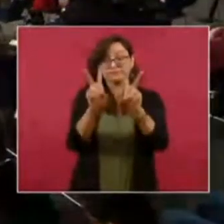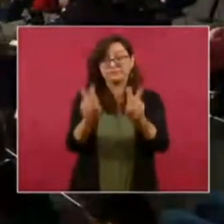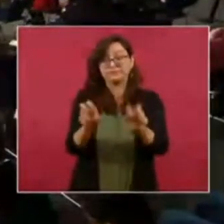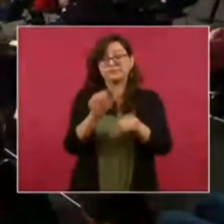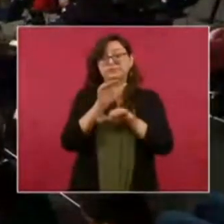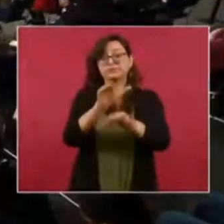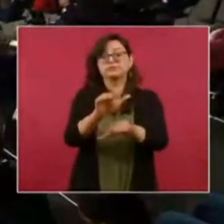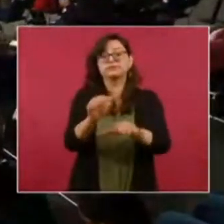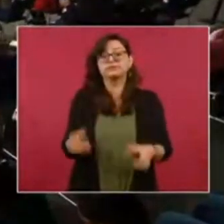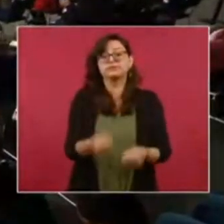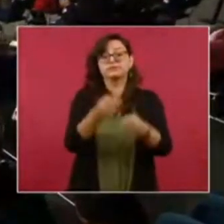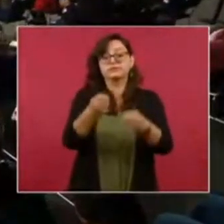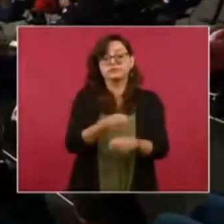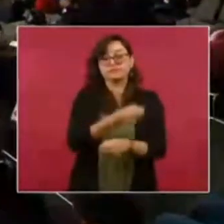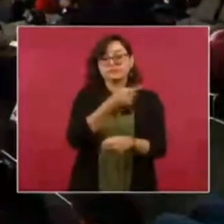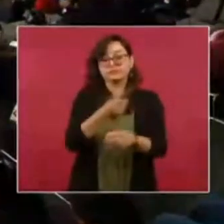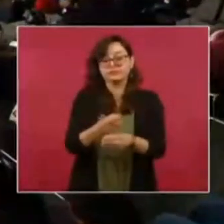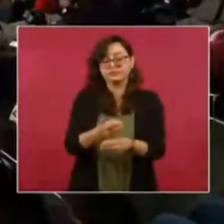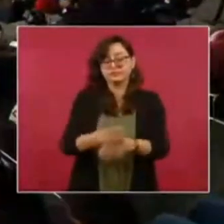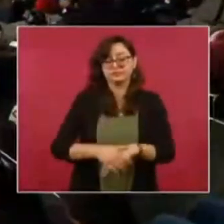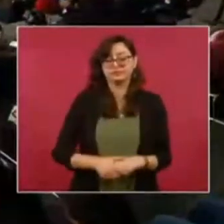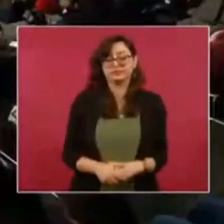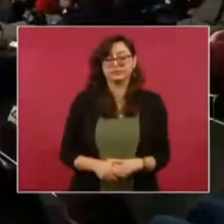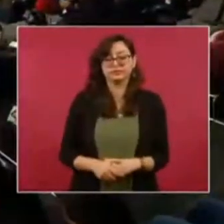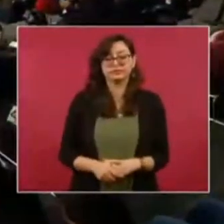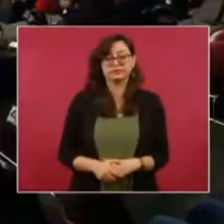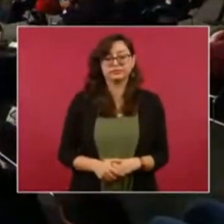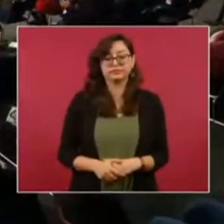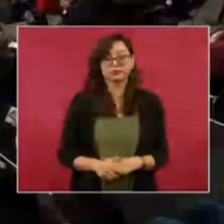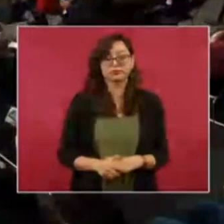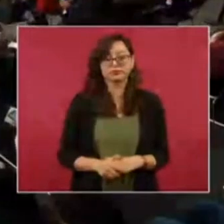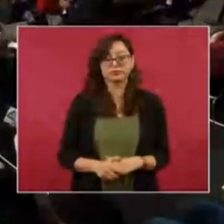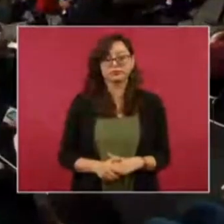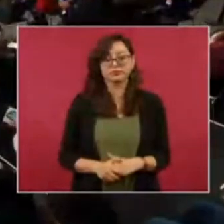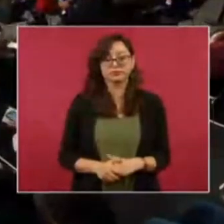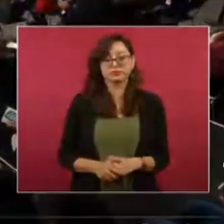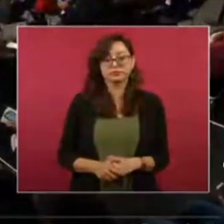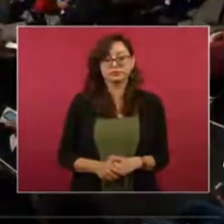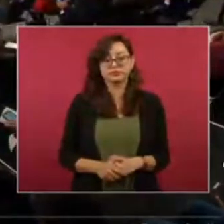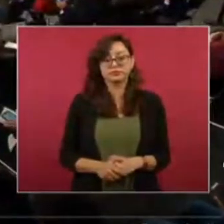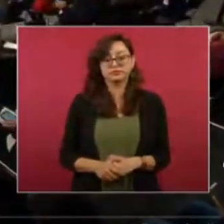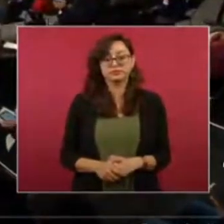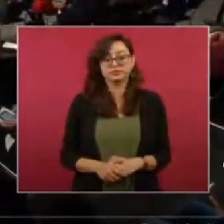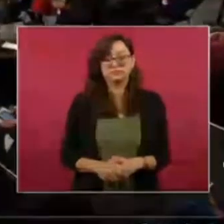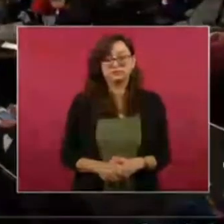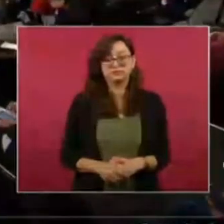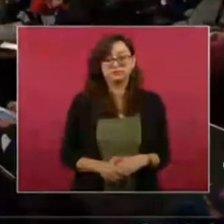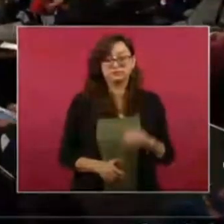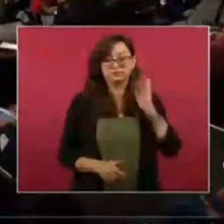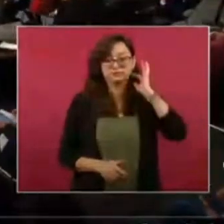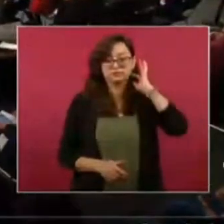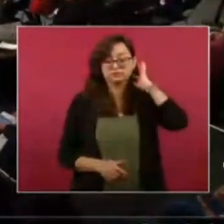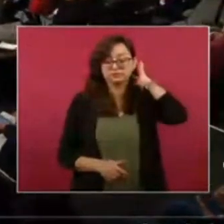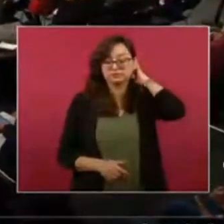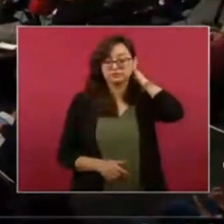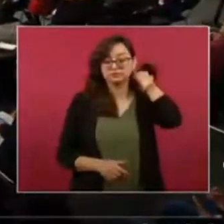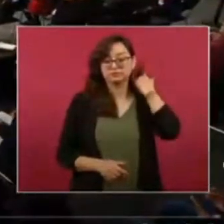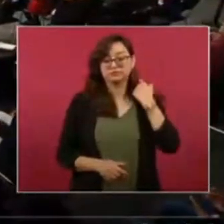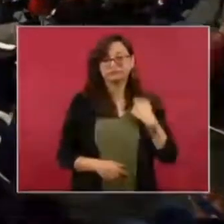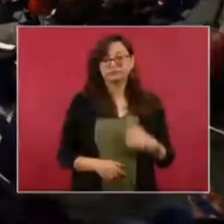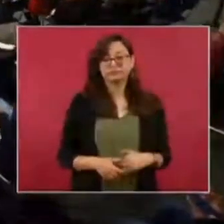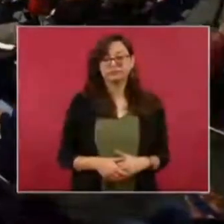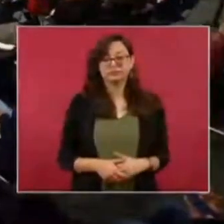pues bueno se equivocaron también se mostró un video en donde Enrique de la Madrid habla que supuestamente un